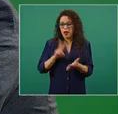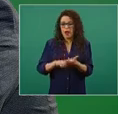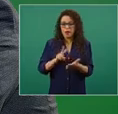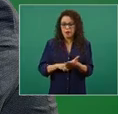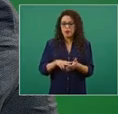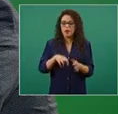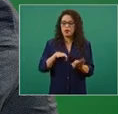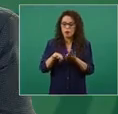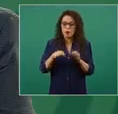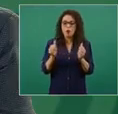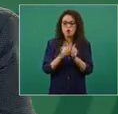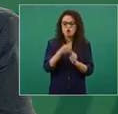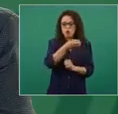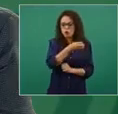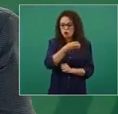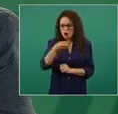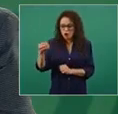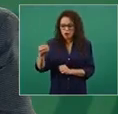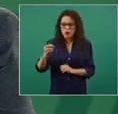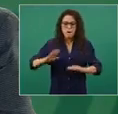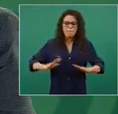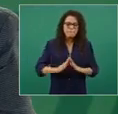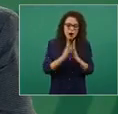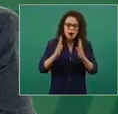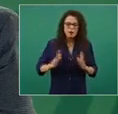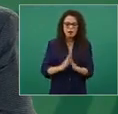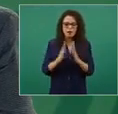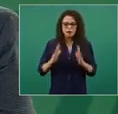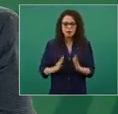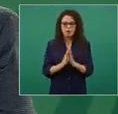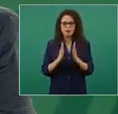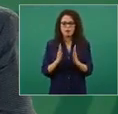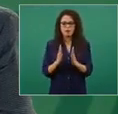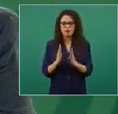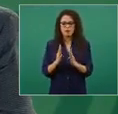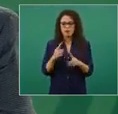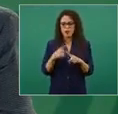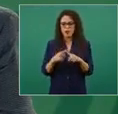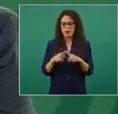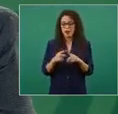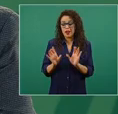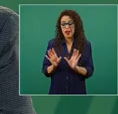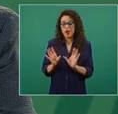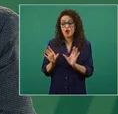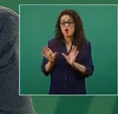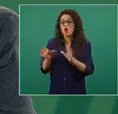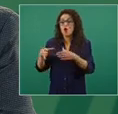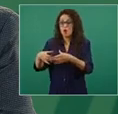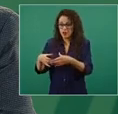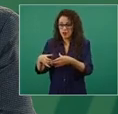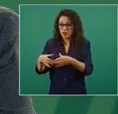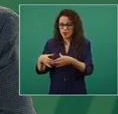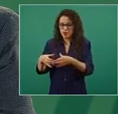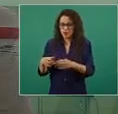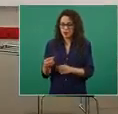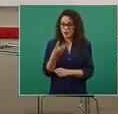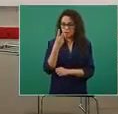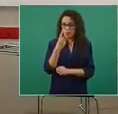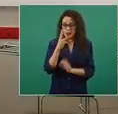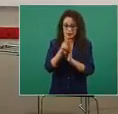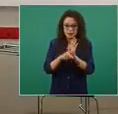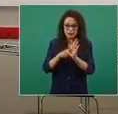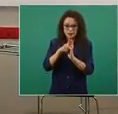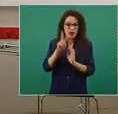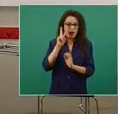ver mucho también con la participación de las comunidades. Son 3 videos, vamos a ver